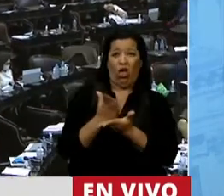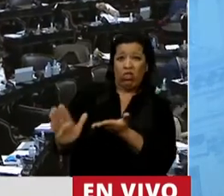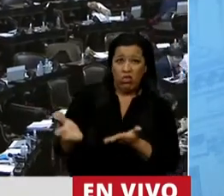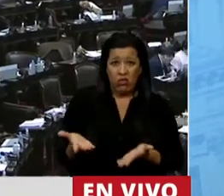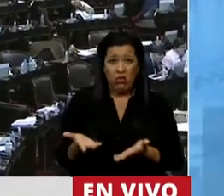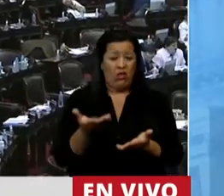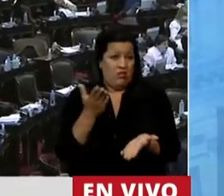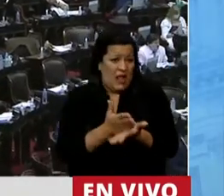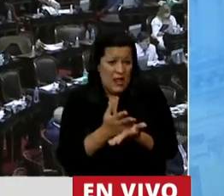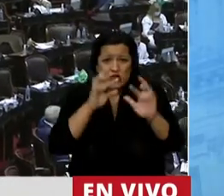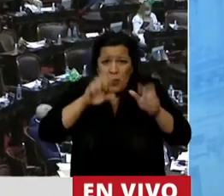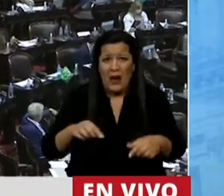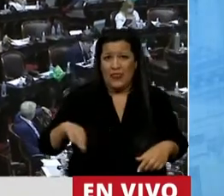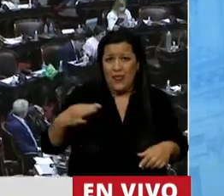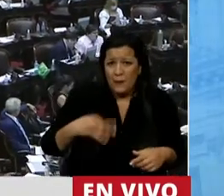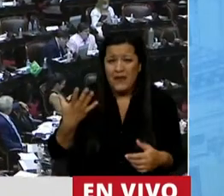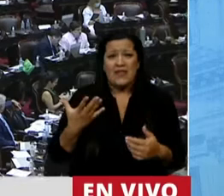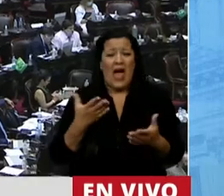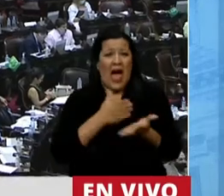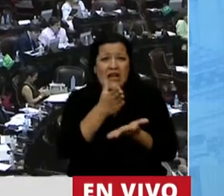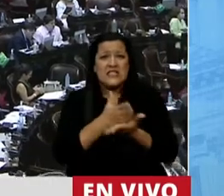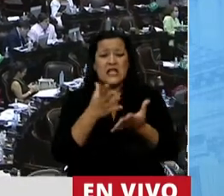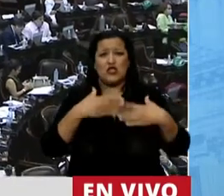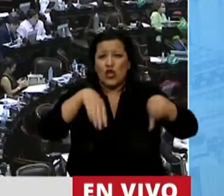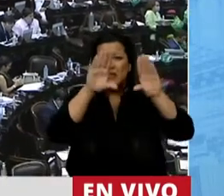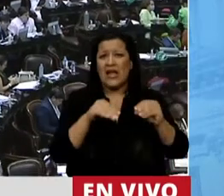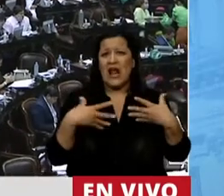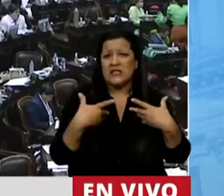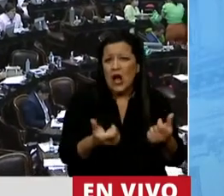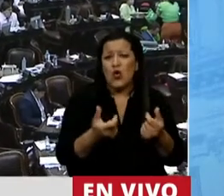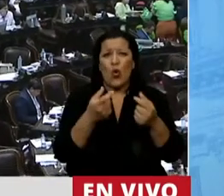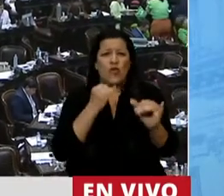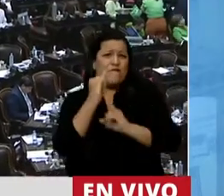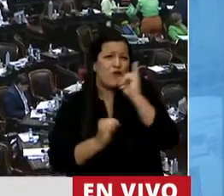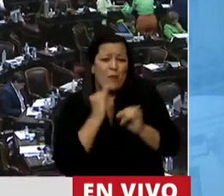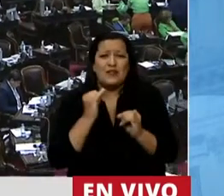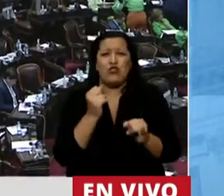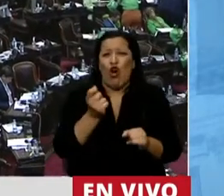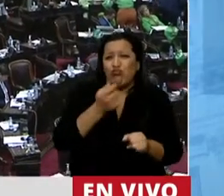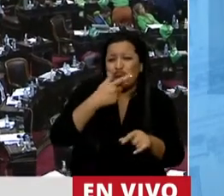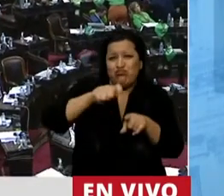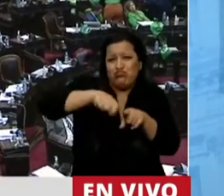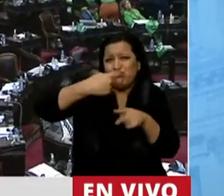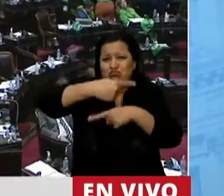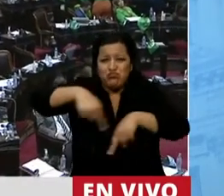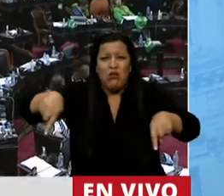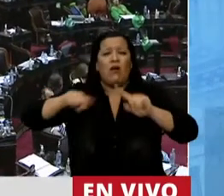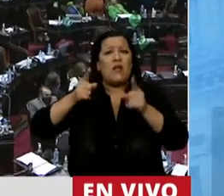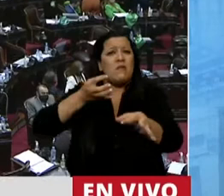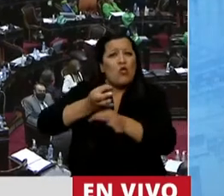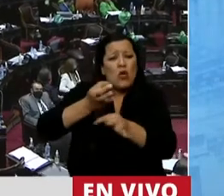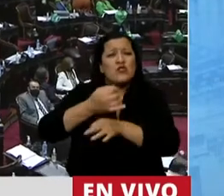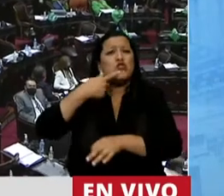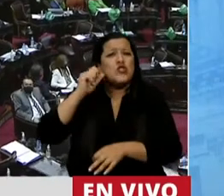a un plan de vida, al acceso integral a la salud, a la información, a los anticonceptivos, a la educación sexual integral